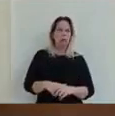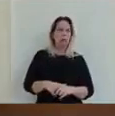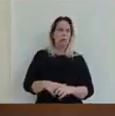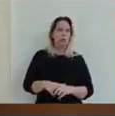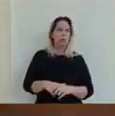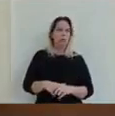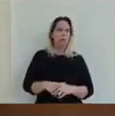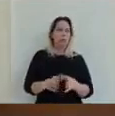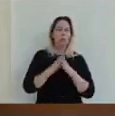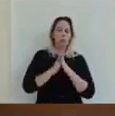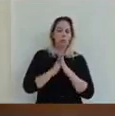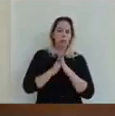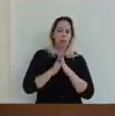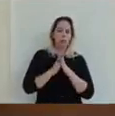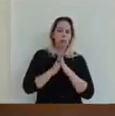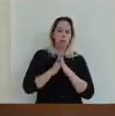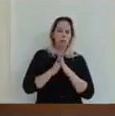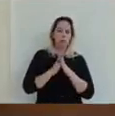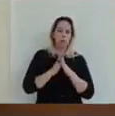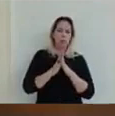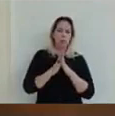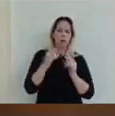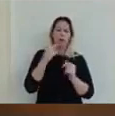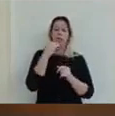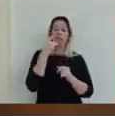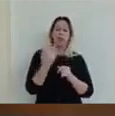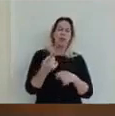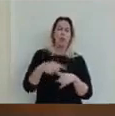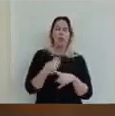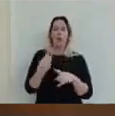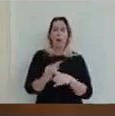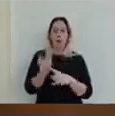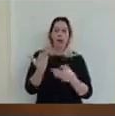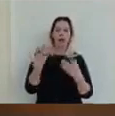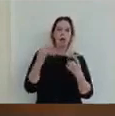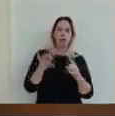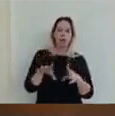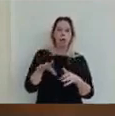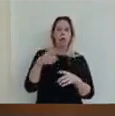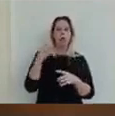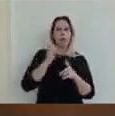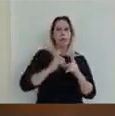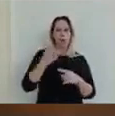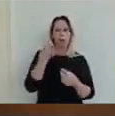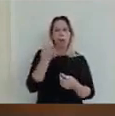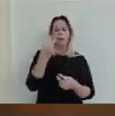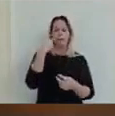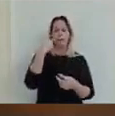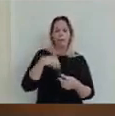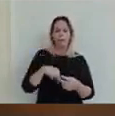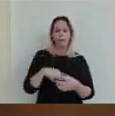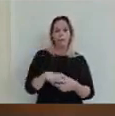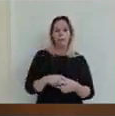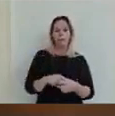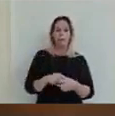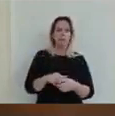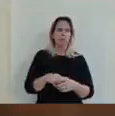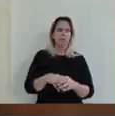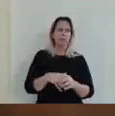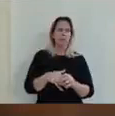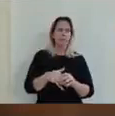cuando tratemos de decir proselitismo, hagamos las cosas como son. Nosotros jamás hicimos proselitismo,